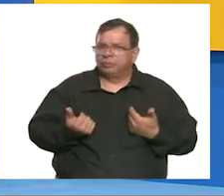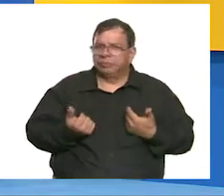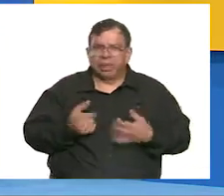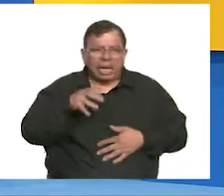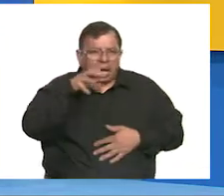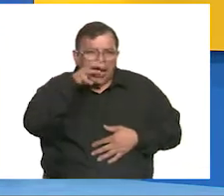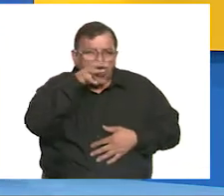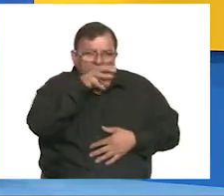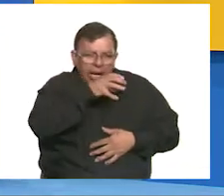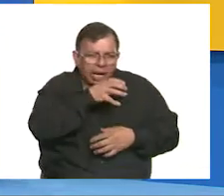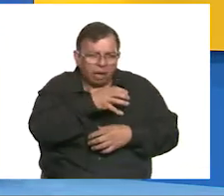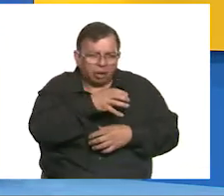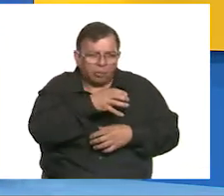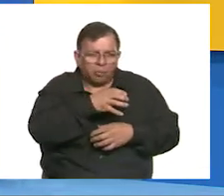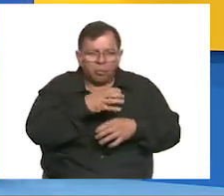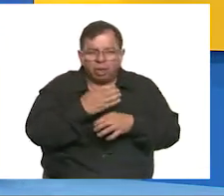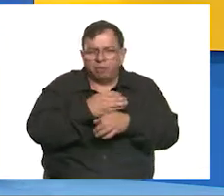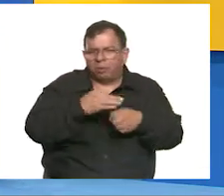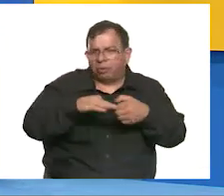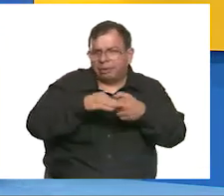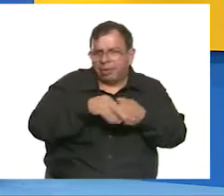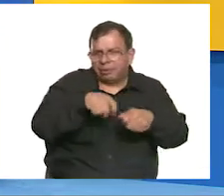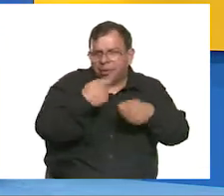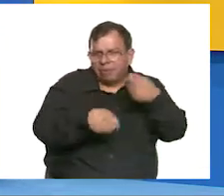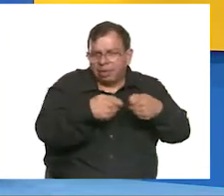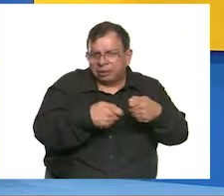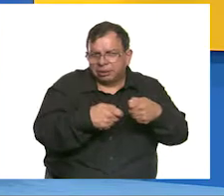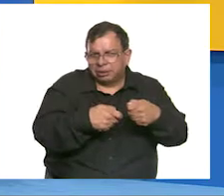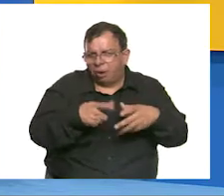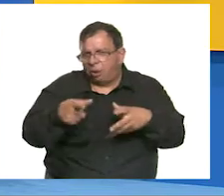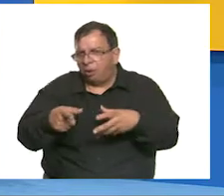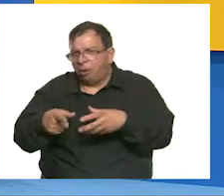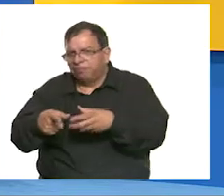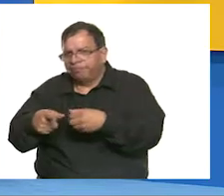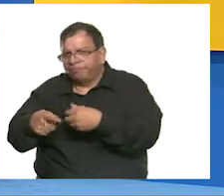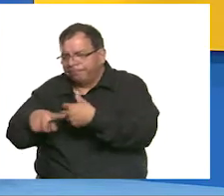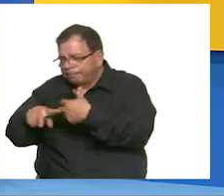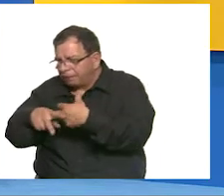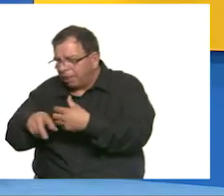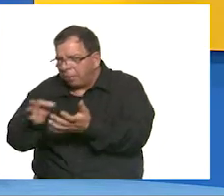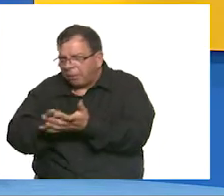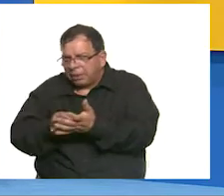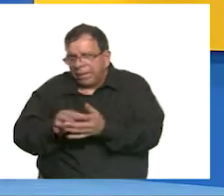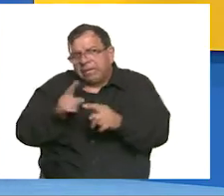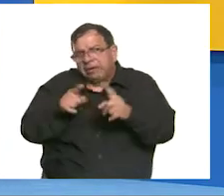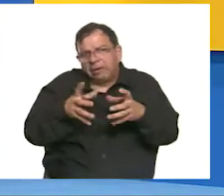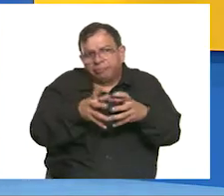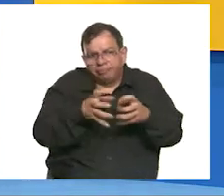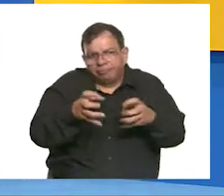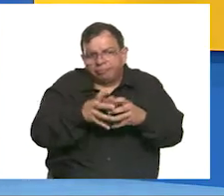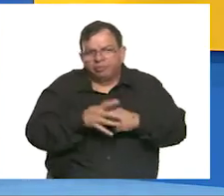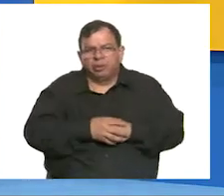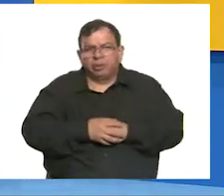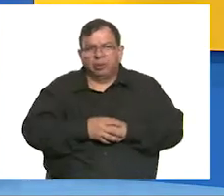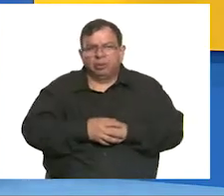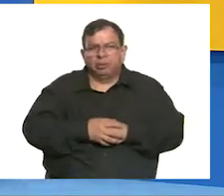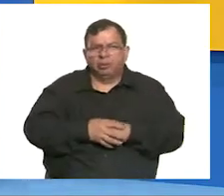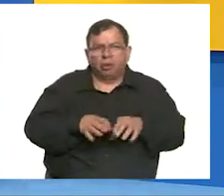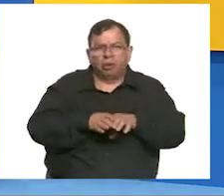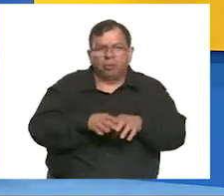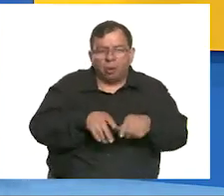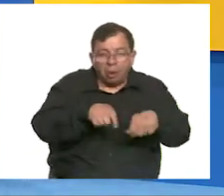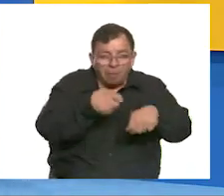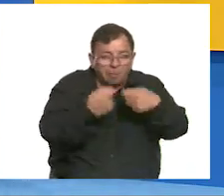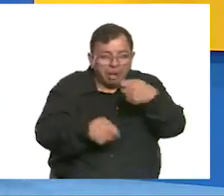del calor en una taza de plástico que en una de barro o de metal o de cerámica, ¿no? Si aplicamos mucho calor a la taza de